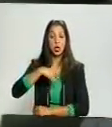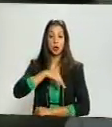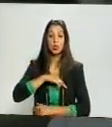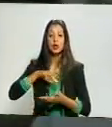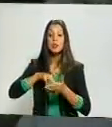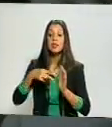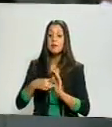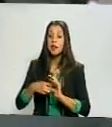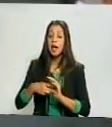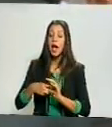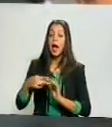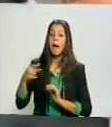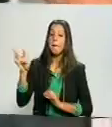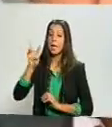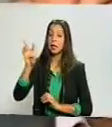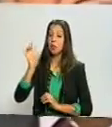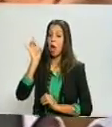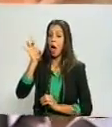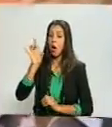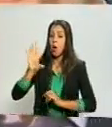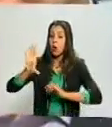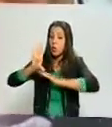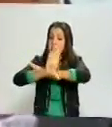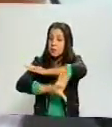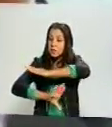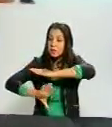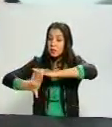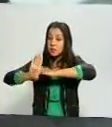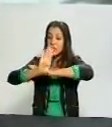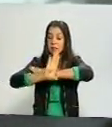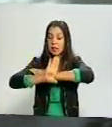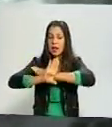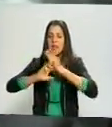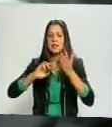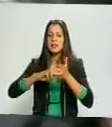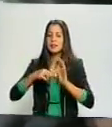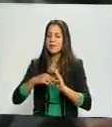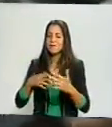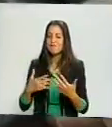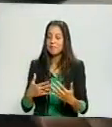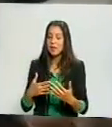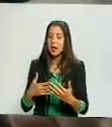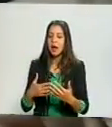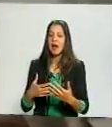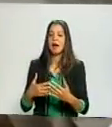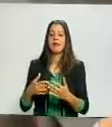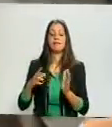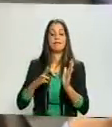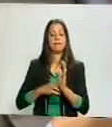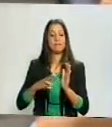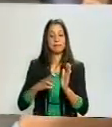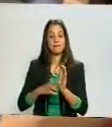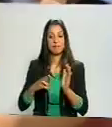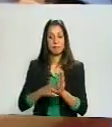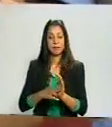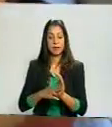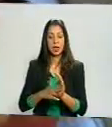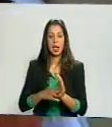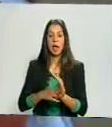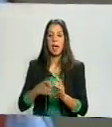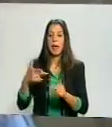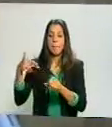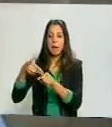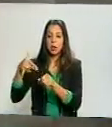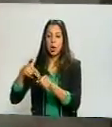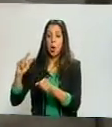el patrimonio y al mismo tiempo estamos garantizando la posibilidad de diversificar la